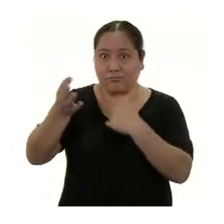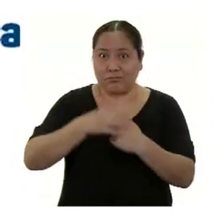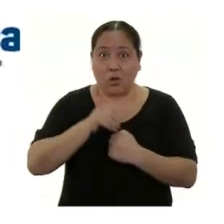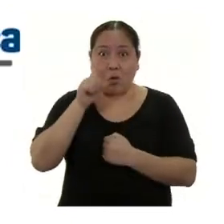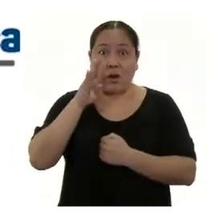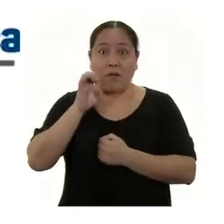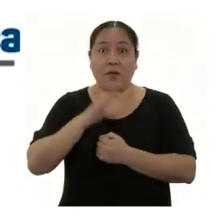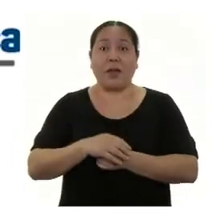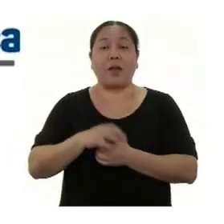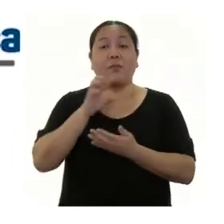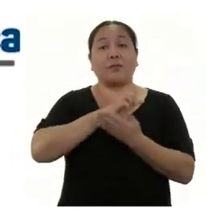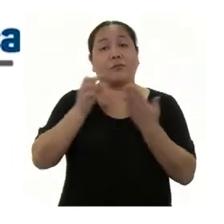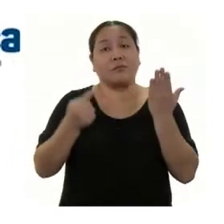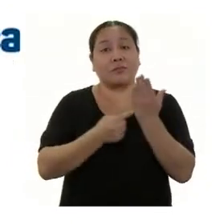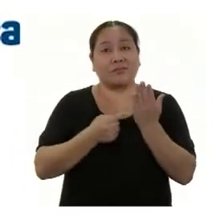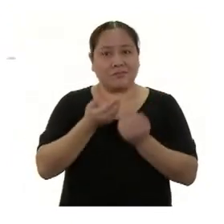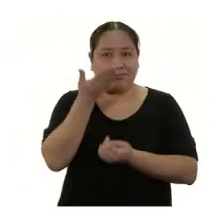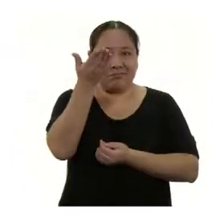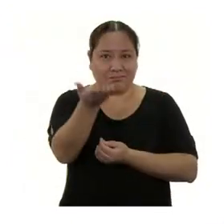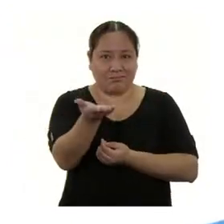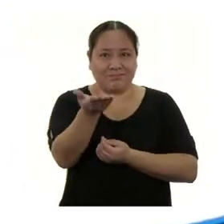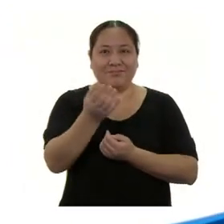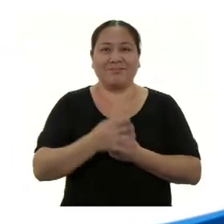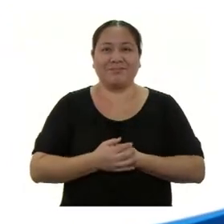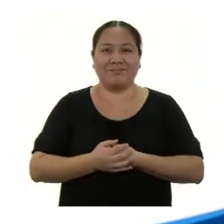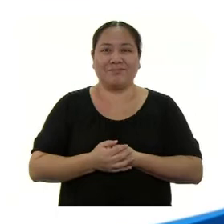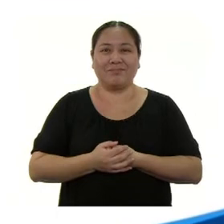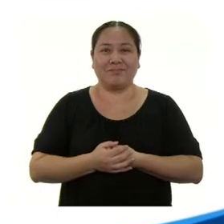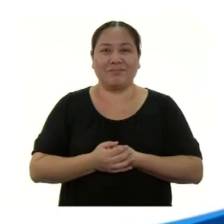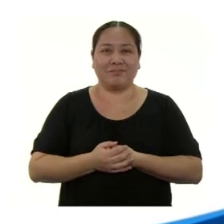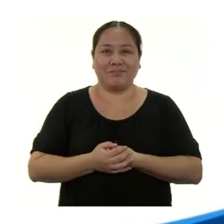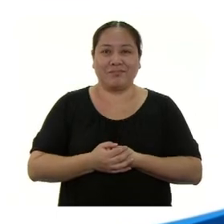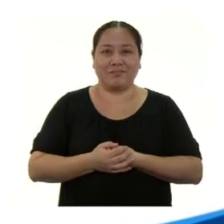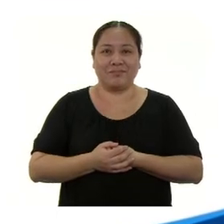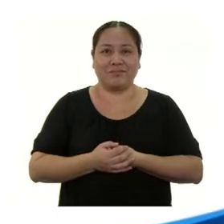beca Mi Vocación Técnica puede ser para ti.